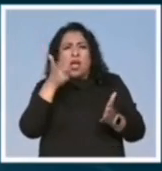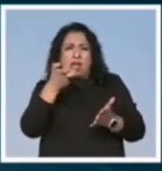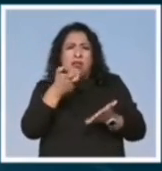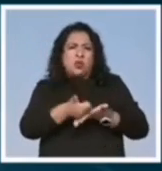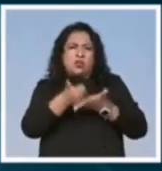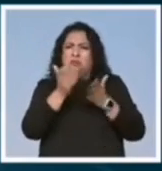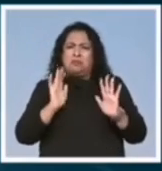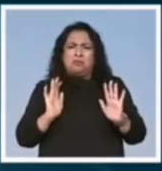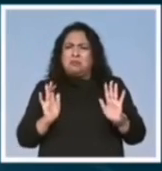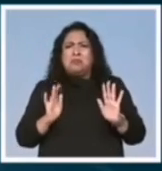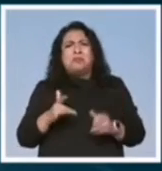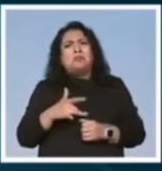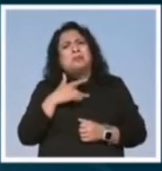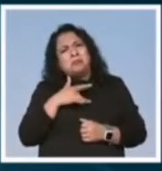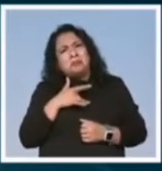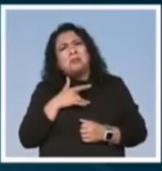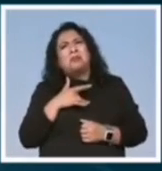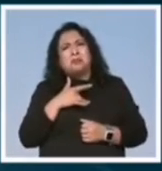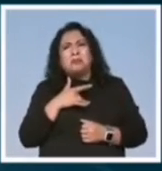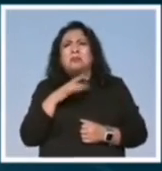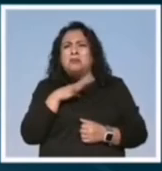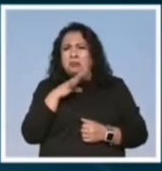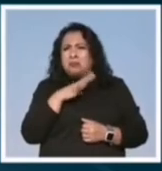Uno siente que tiene